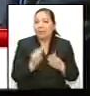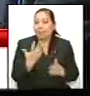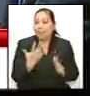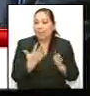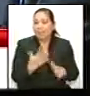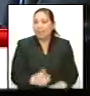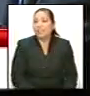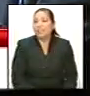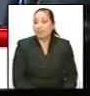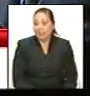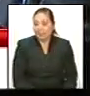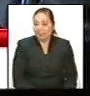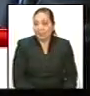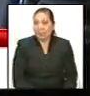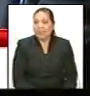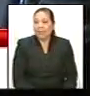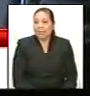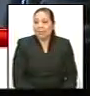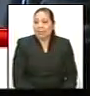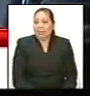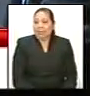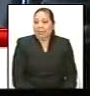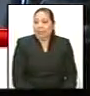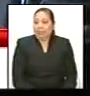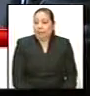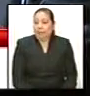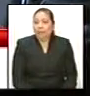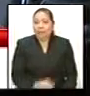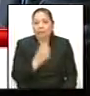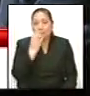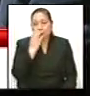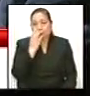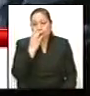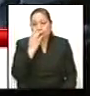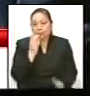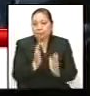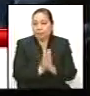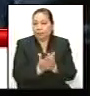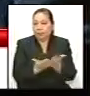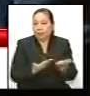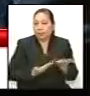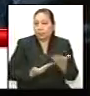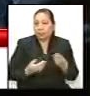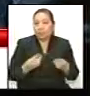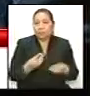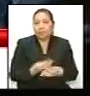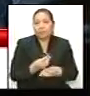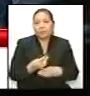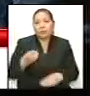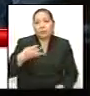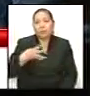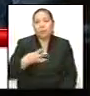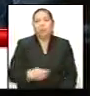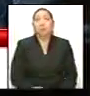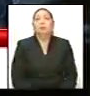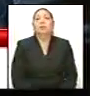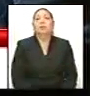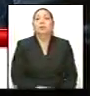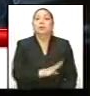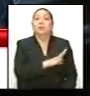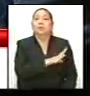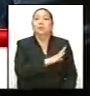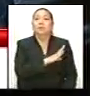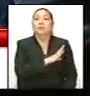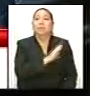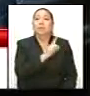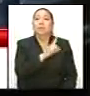muestra correctamente en la página 98. Después, en el cuaderno de trabajo matemática 4, del cuarto grado de primaria, en la